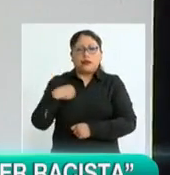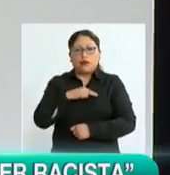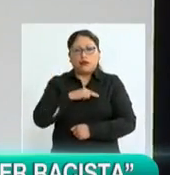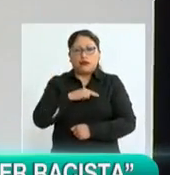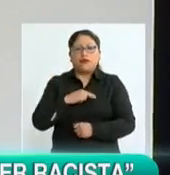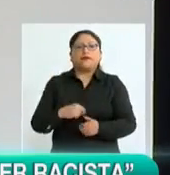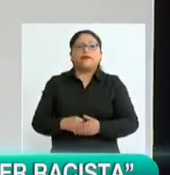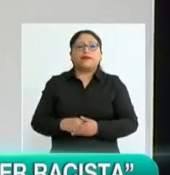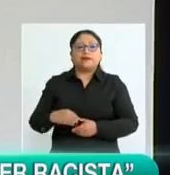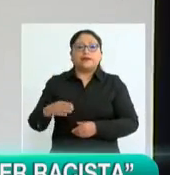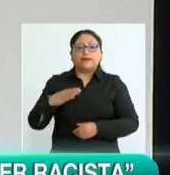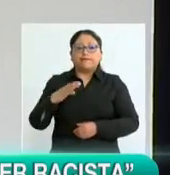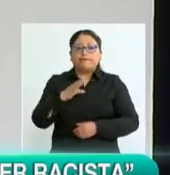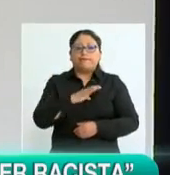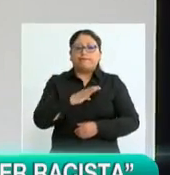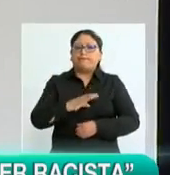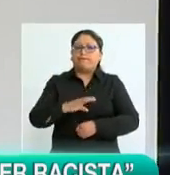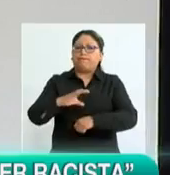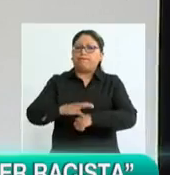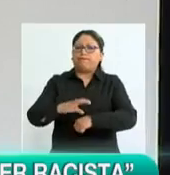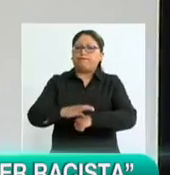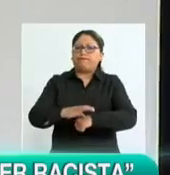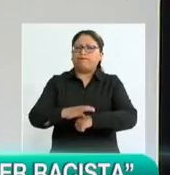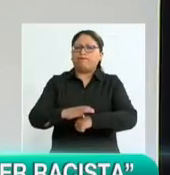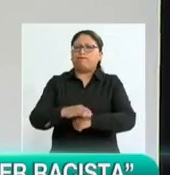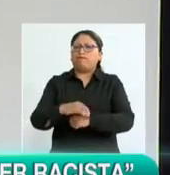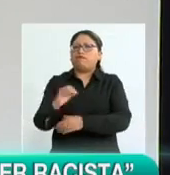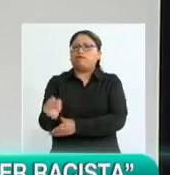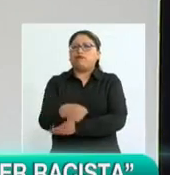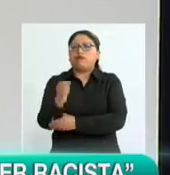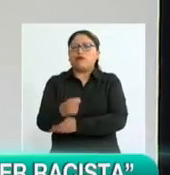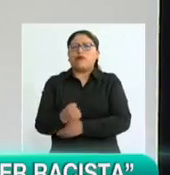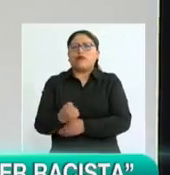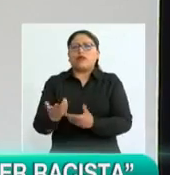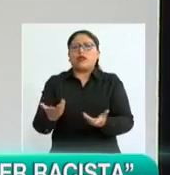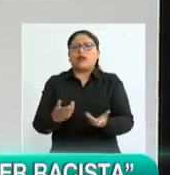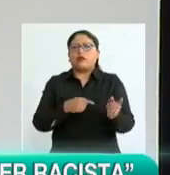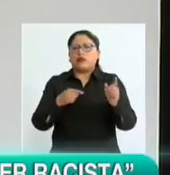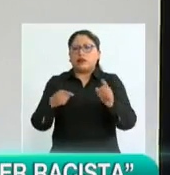Con cipo amacista no les vamos a esperar con rosas.